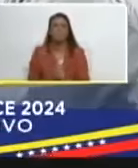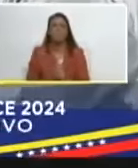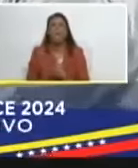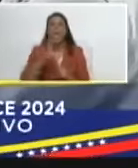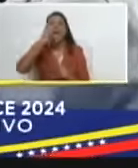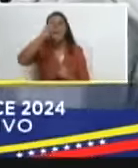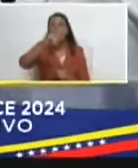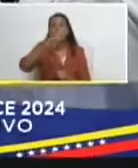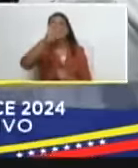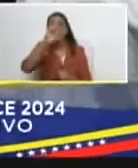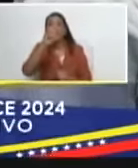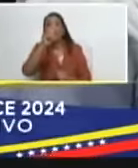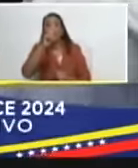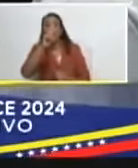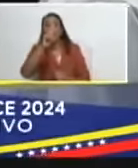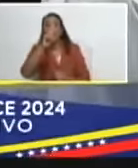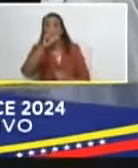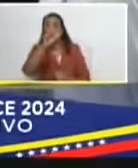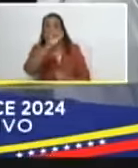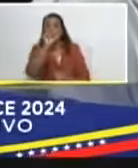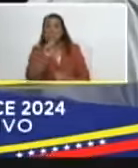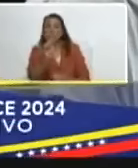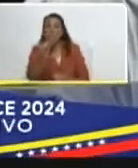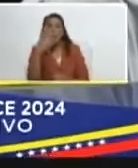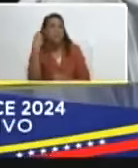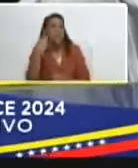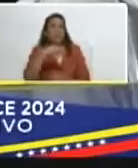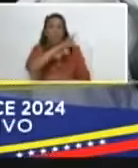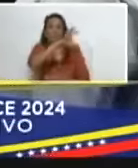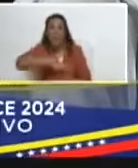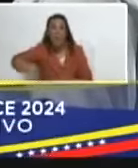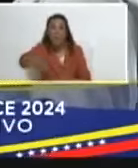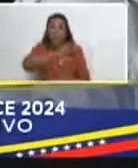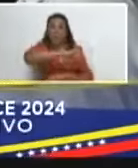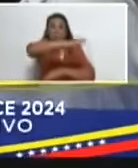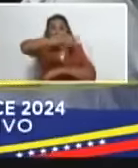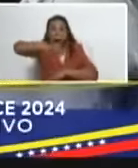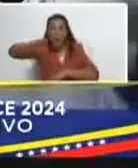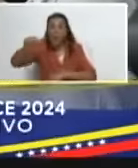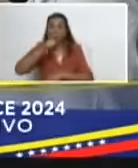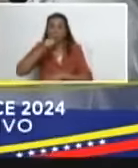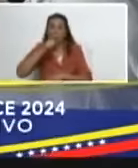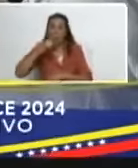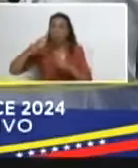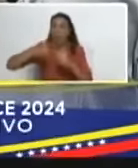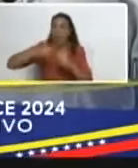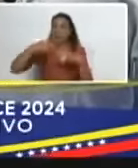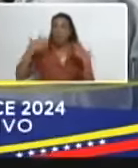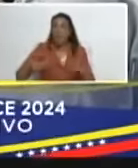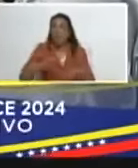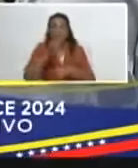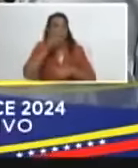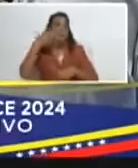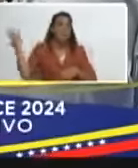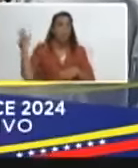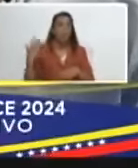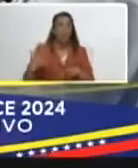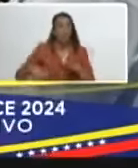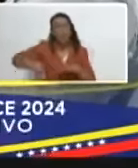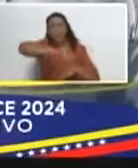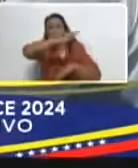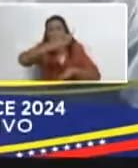melusa, que en este momento hay mucha en toda parte de Venezuela. Sí, que está afectando, era tendencia en las redes sociales. Sí, que está afectando a